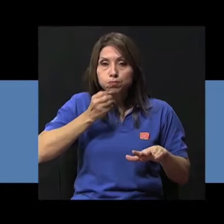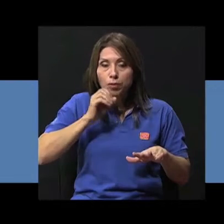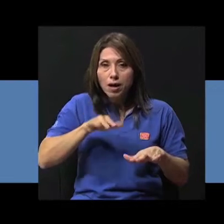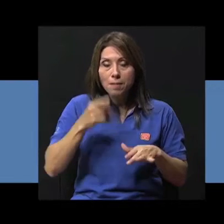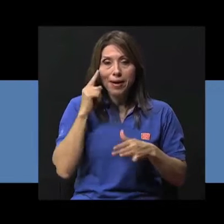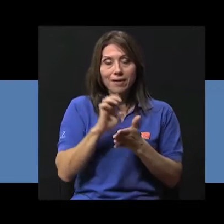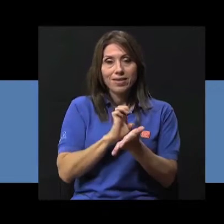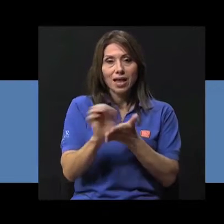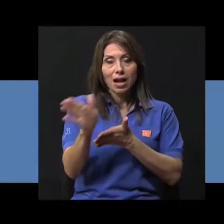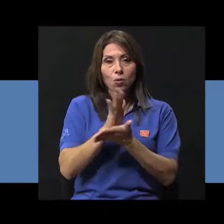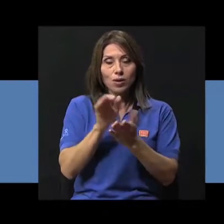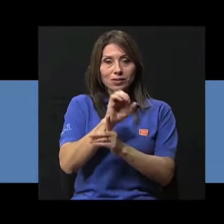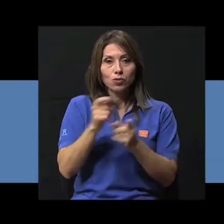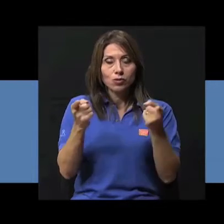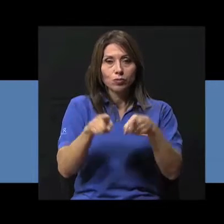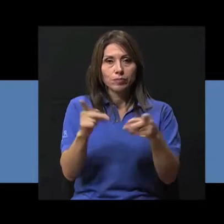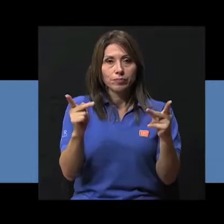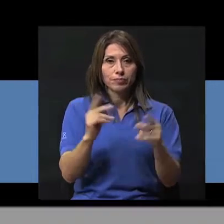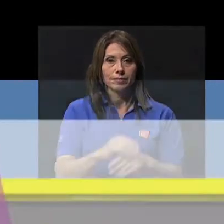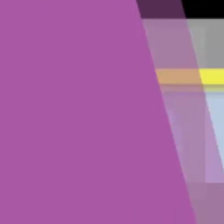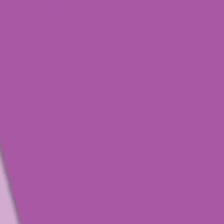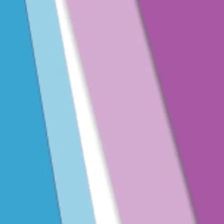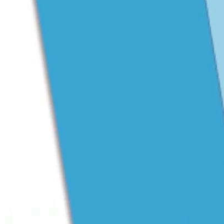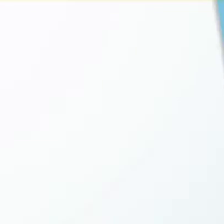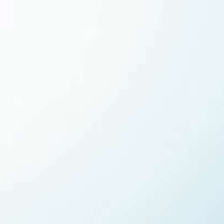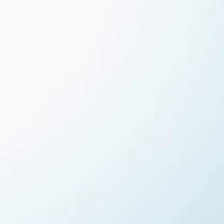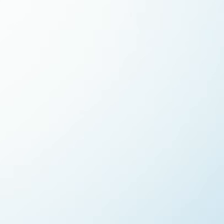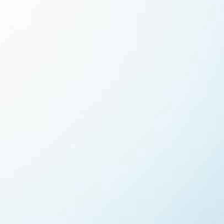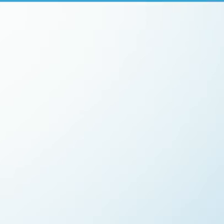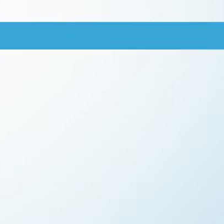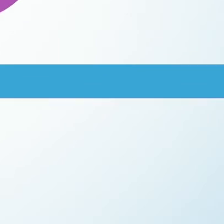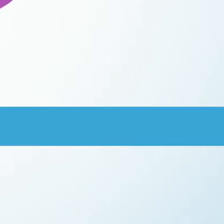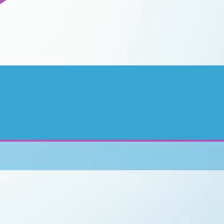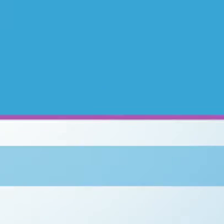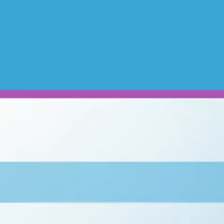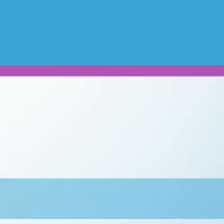para evitar que le dé algún efecto secundario.